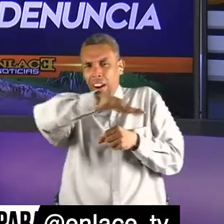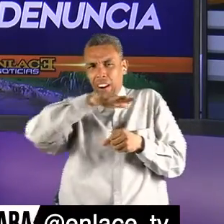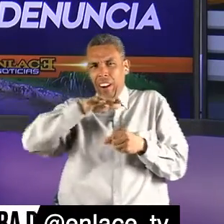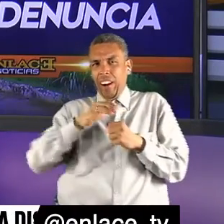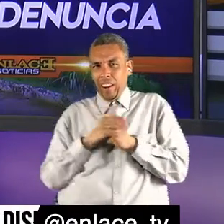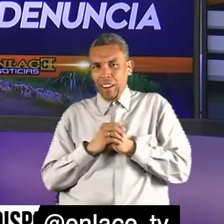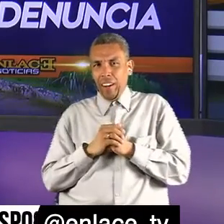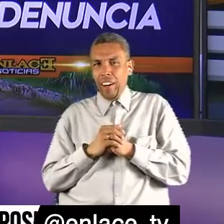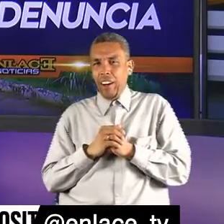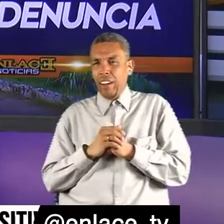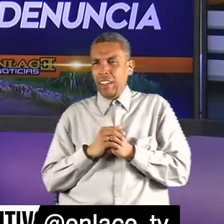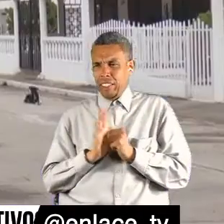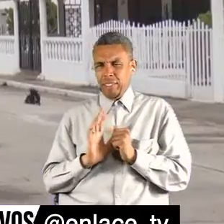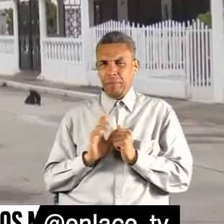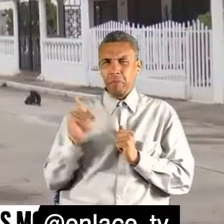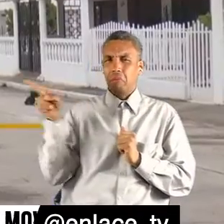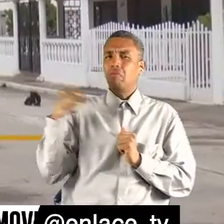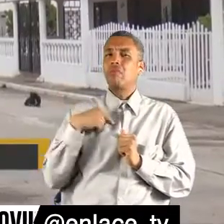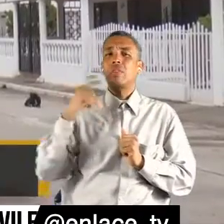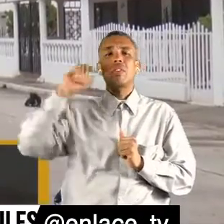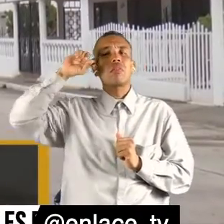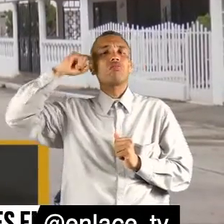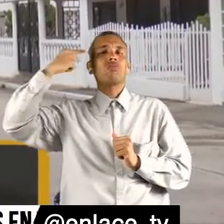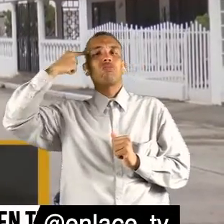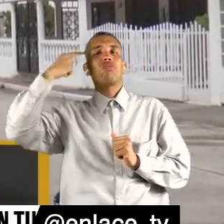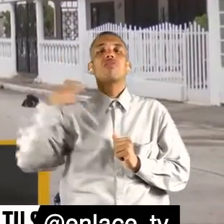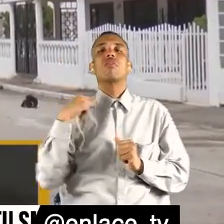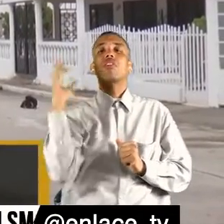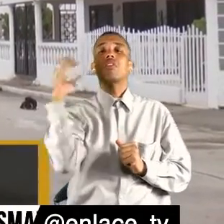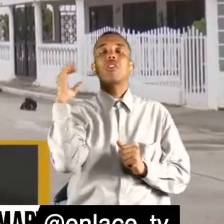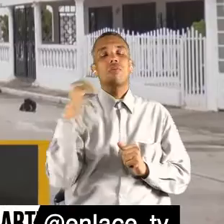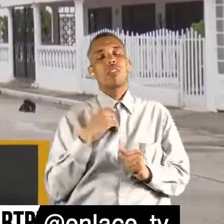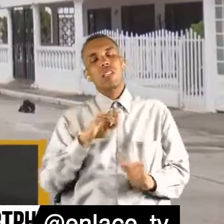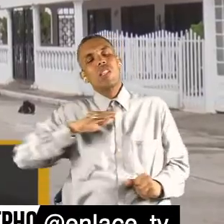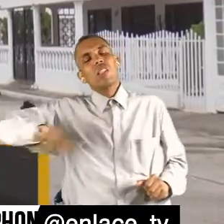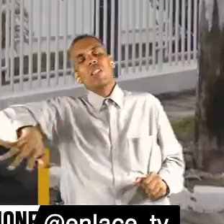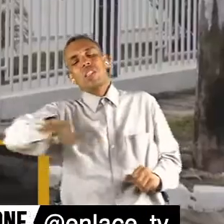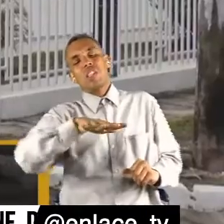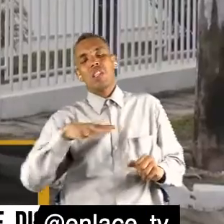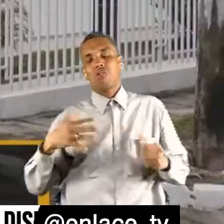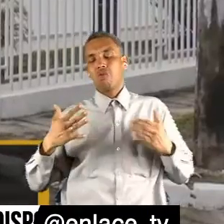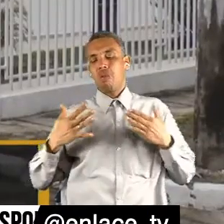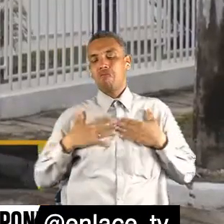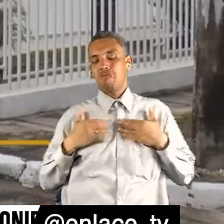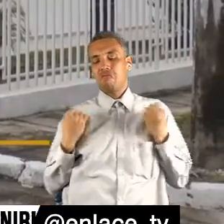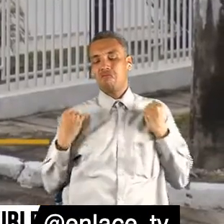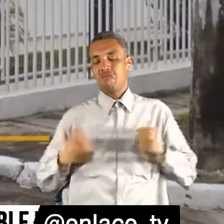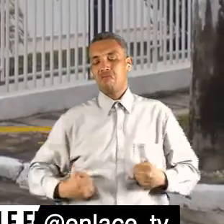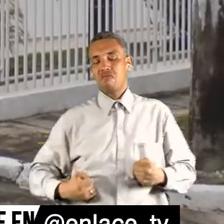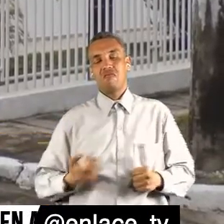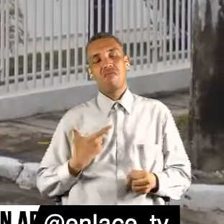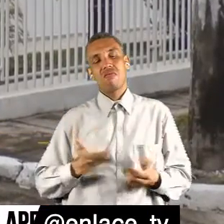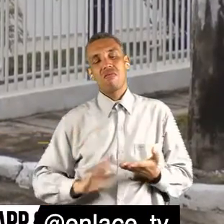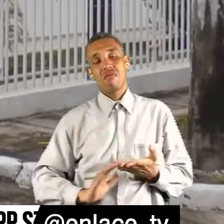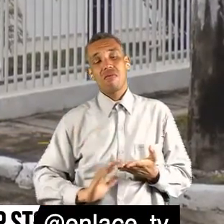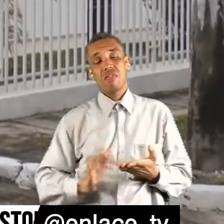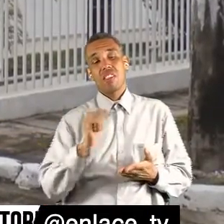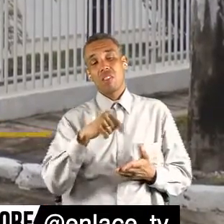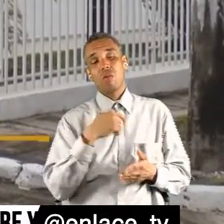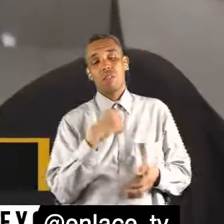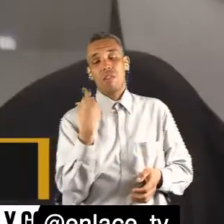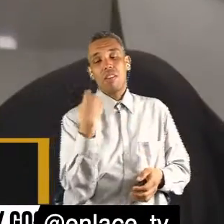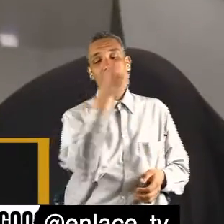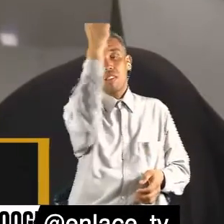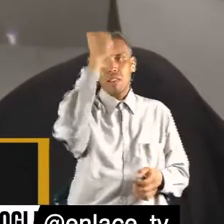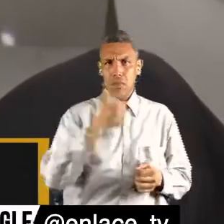gobierno nacional. 20 años tiene ese sector que, según los habitantes, es privado. Estas escrituras muestran la evidencia